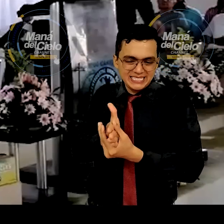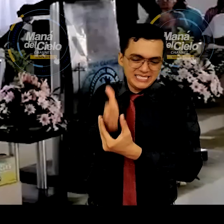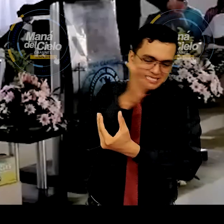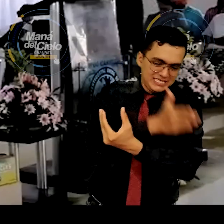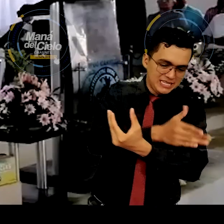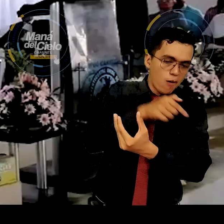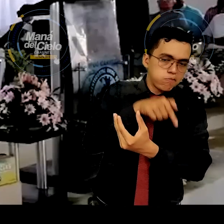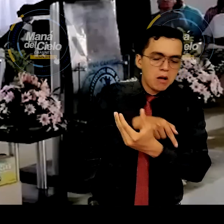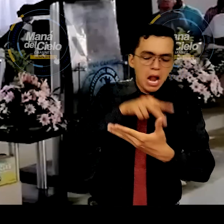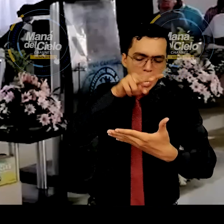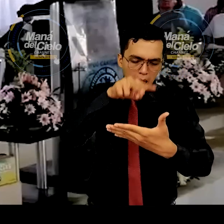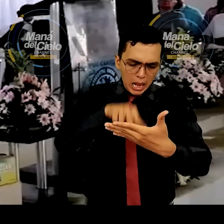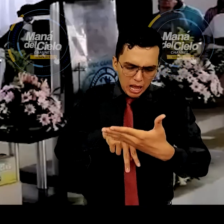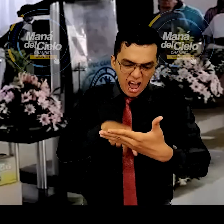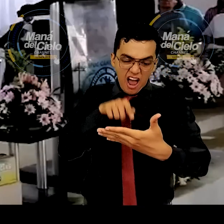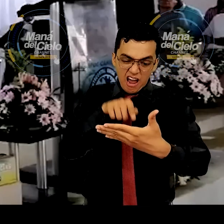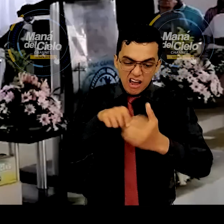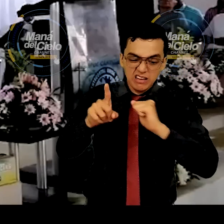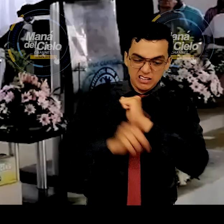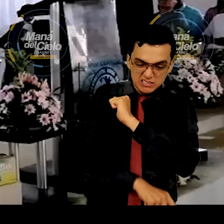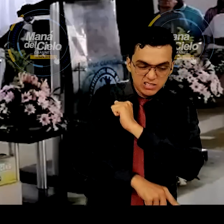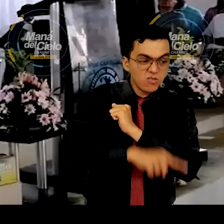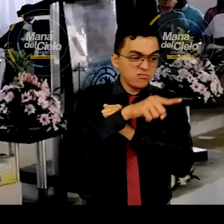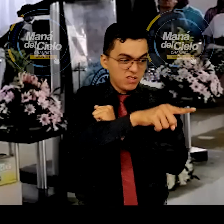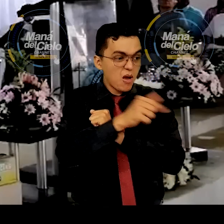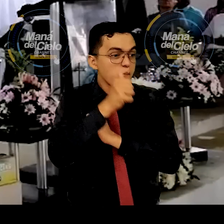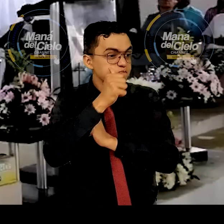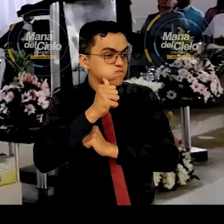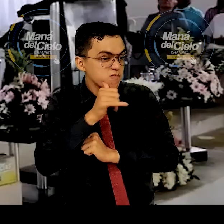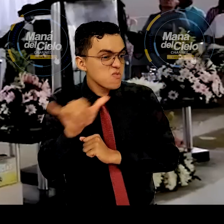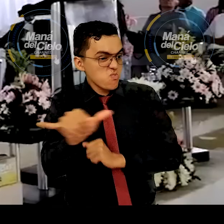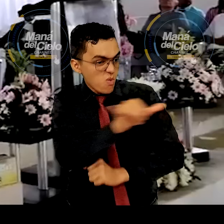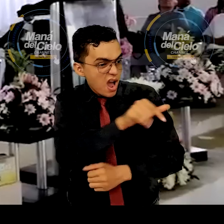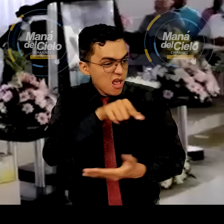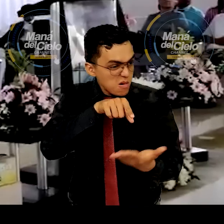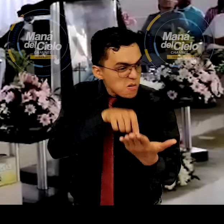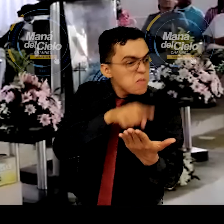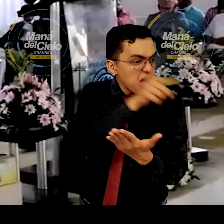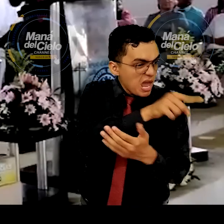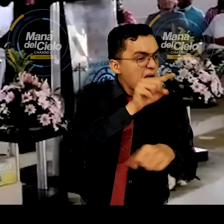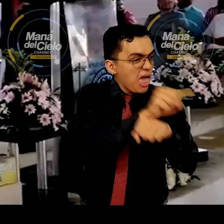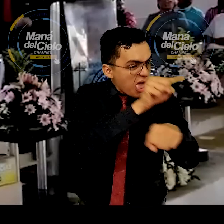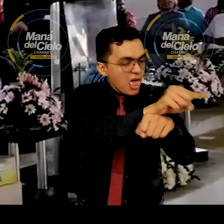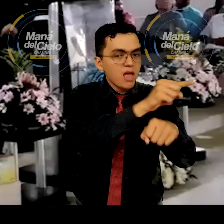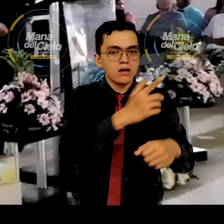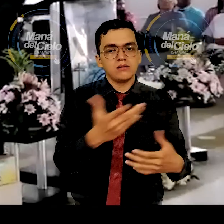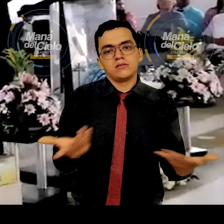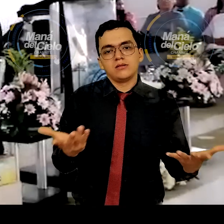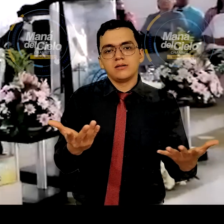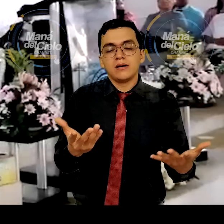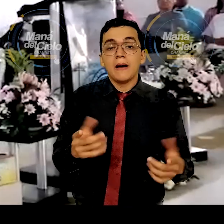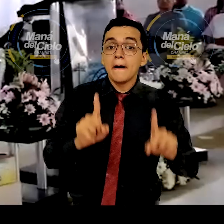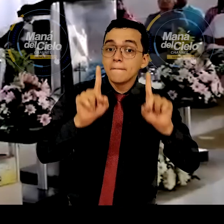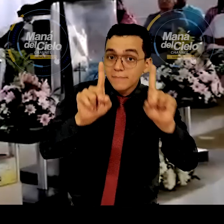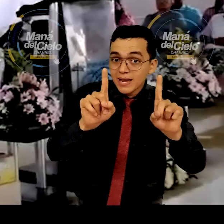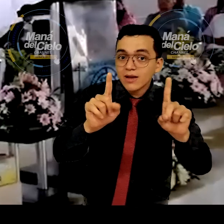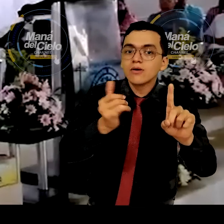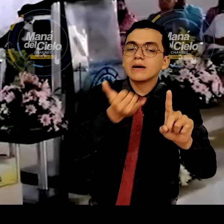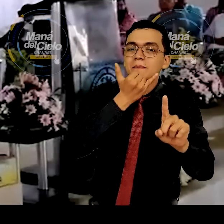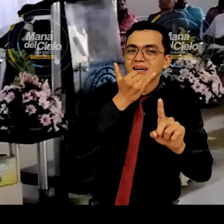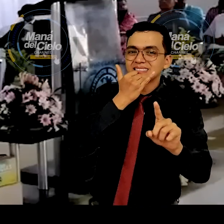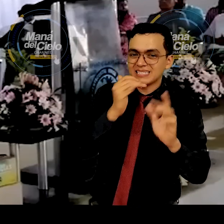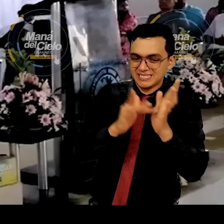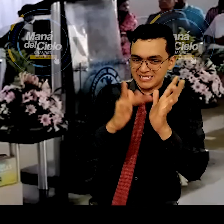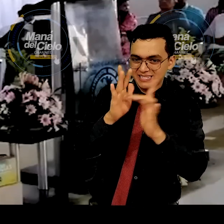dice, ¿qué pensáis vosotros los que usáis este proverbio en Israel? Que los padres se comen las